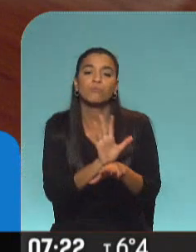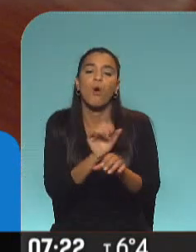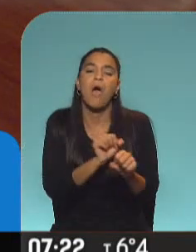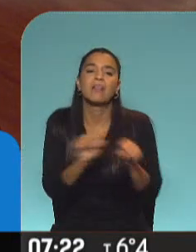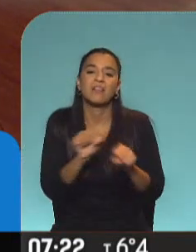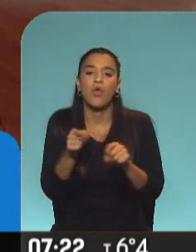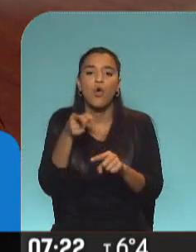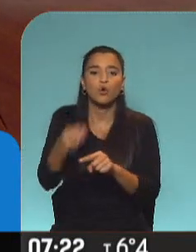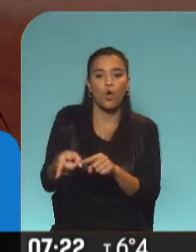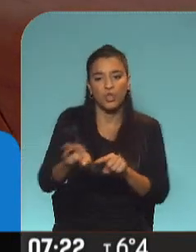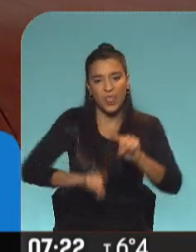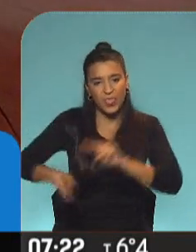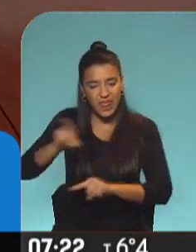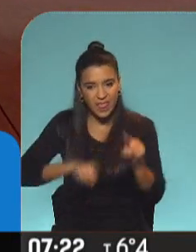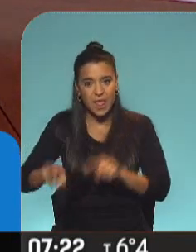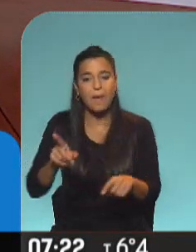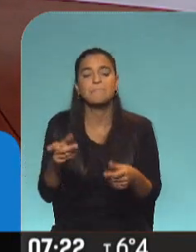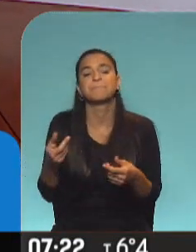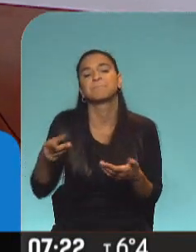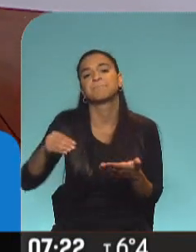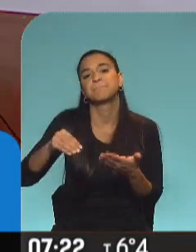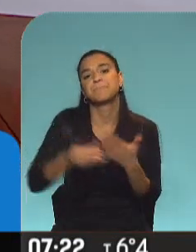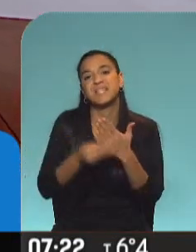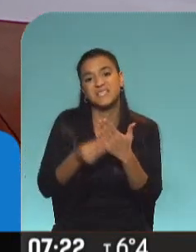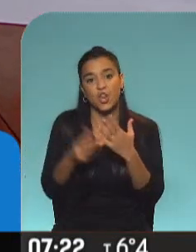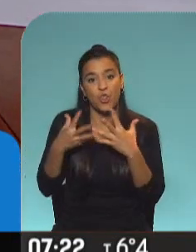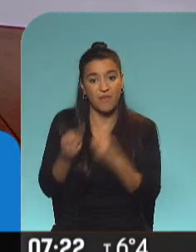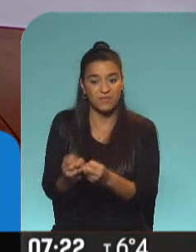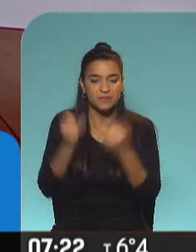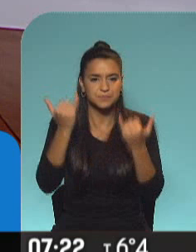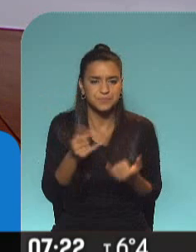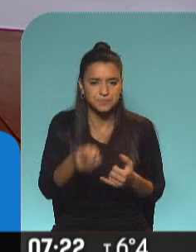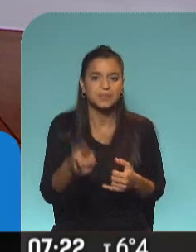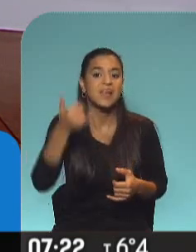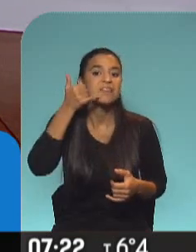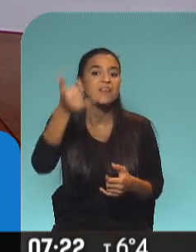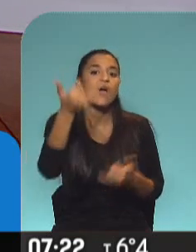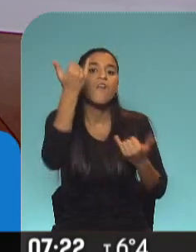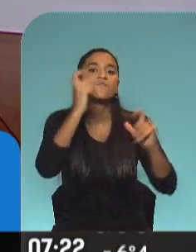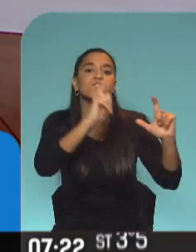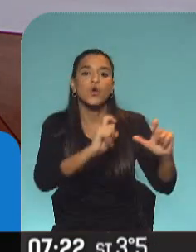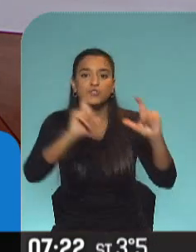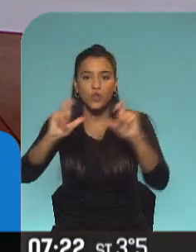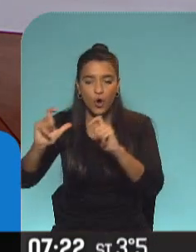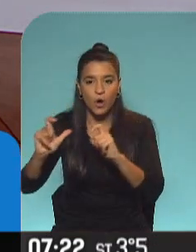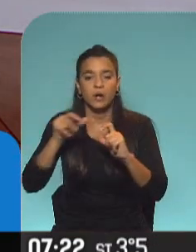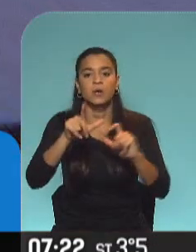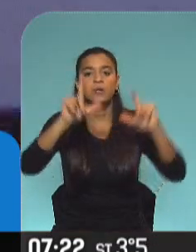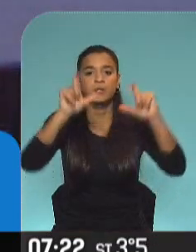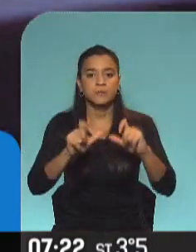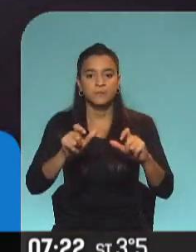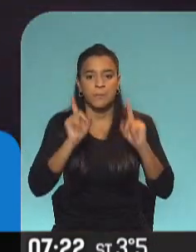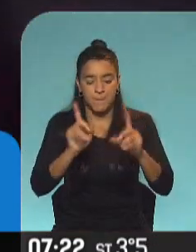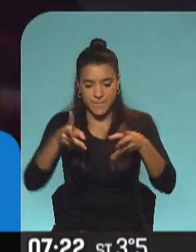atentado contra un dirigente del Ministerio de Defensa, apareció entre los teléfonos una fotografía del aparato que